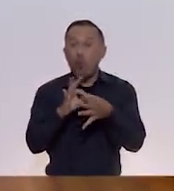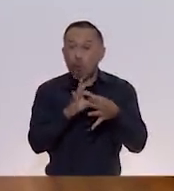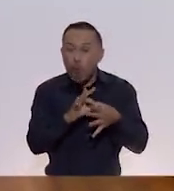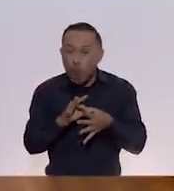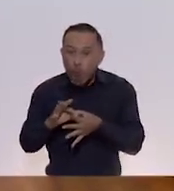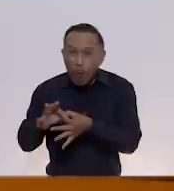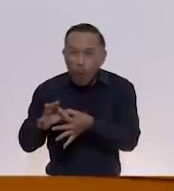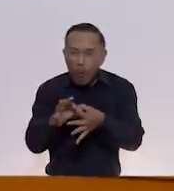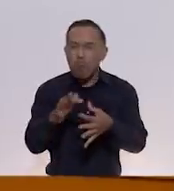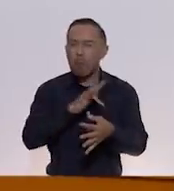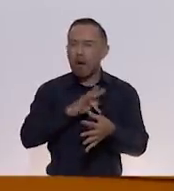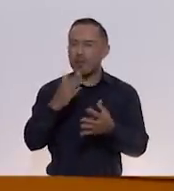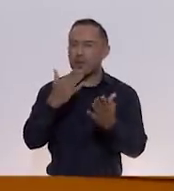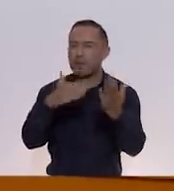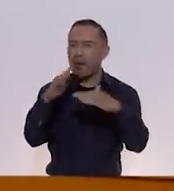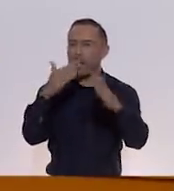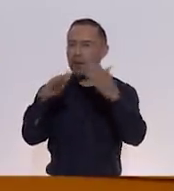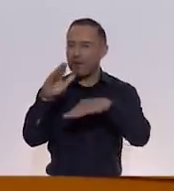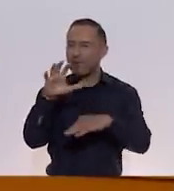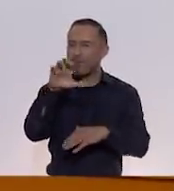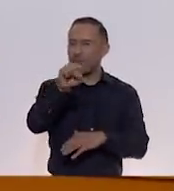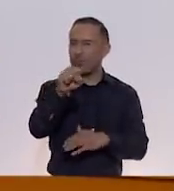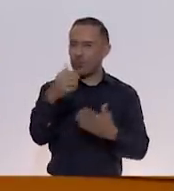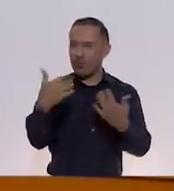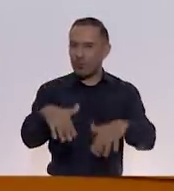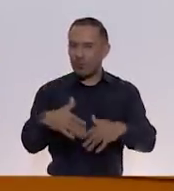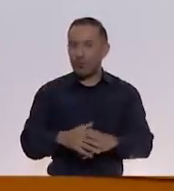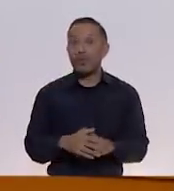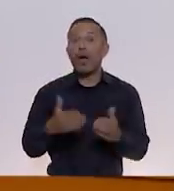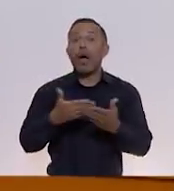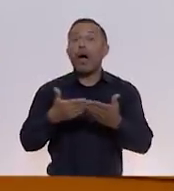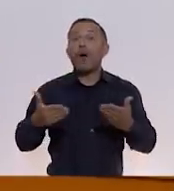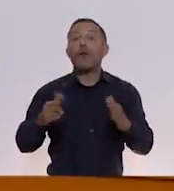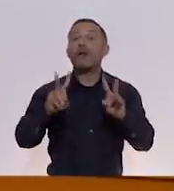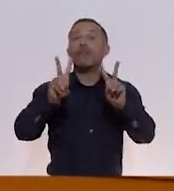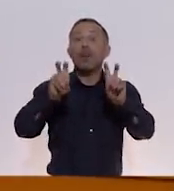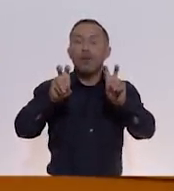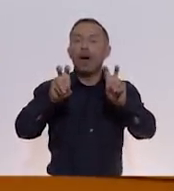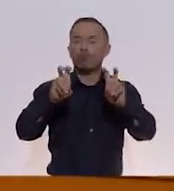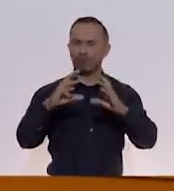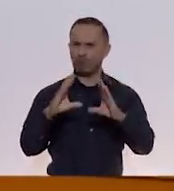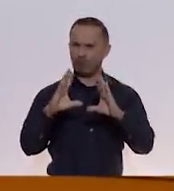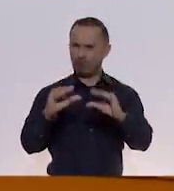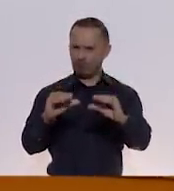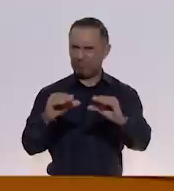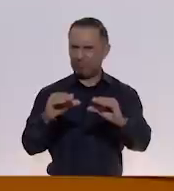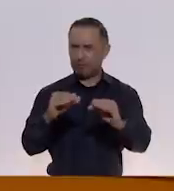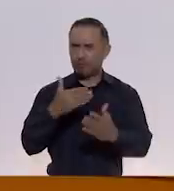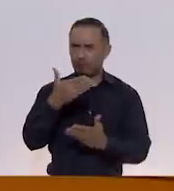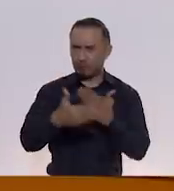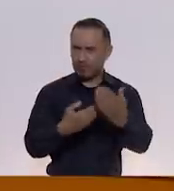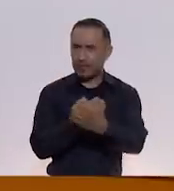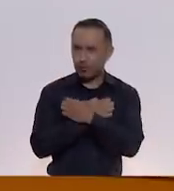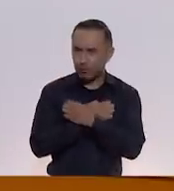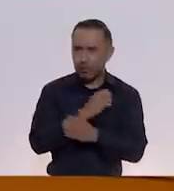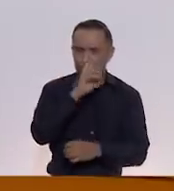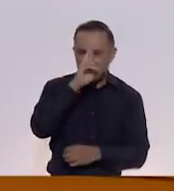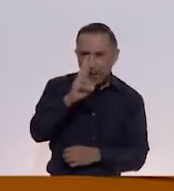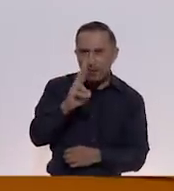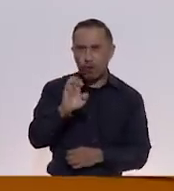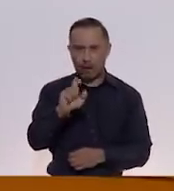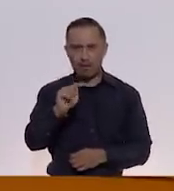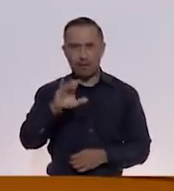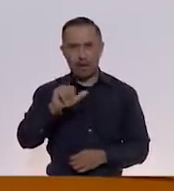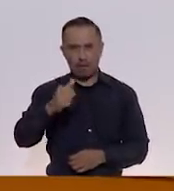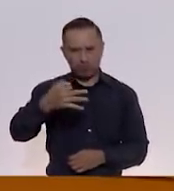cosas increíbles. Vamos a iniciar con nuestra sección de formación cívica y ética. Seguiremos aprendiendo y reflexionando